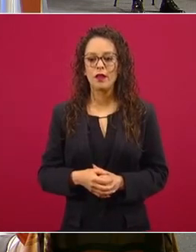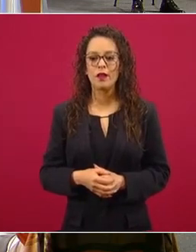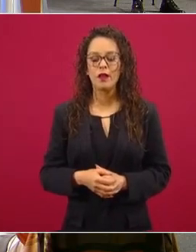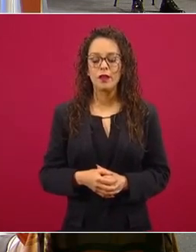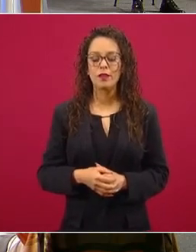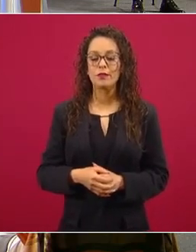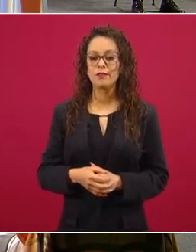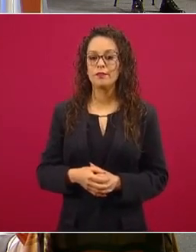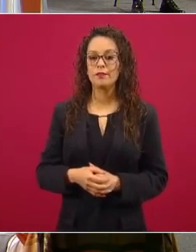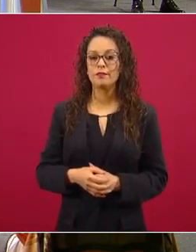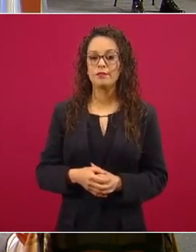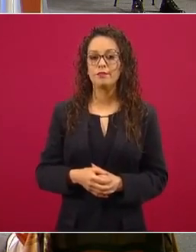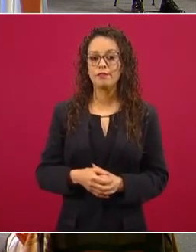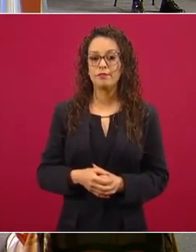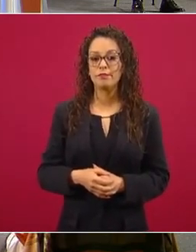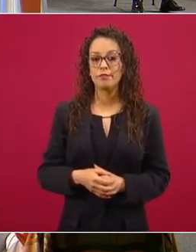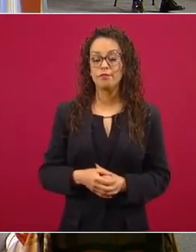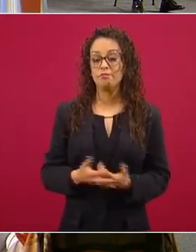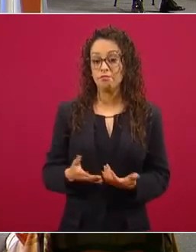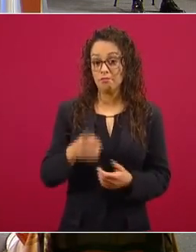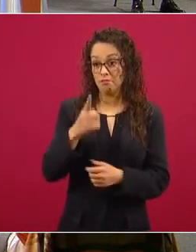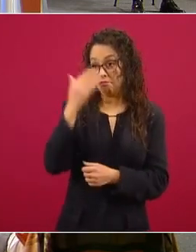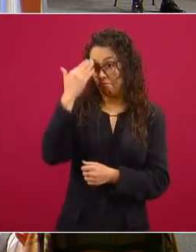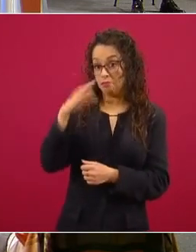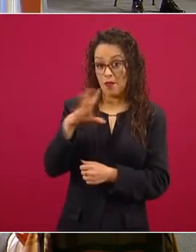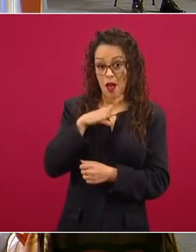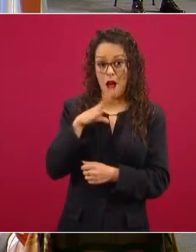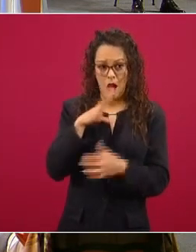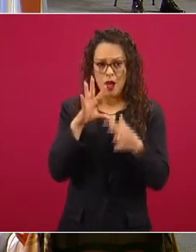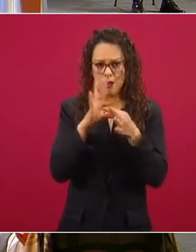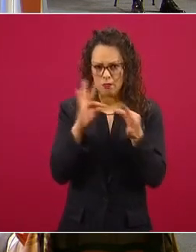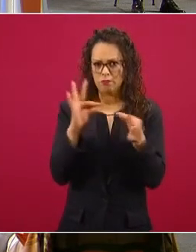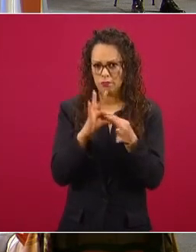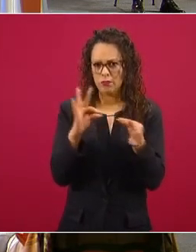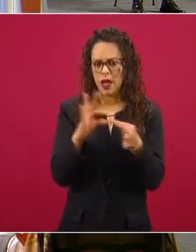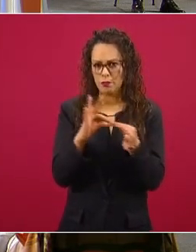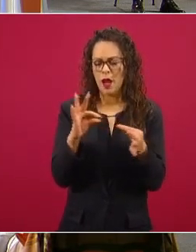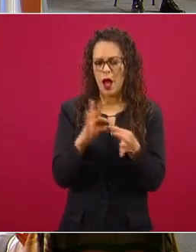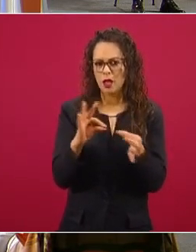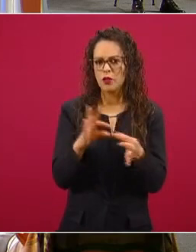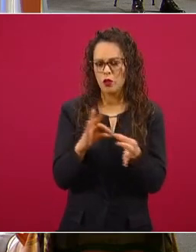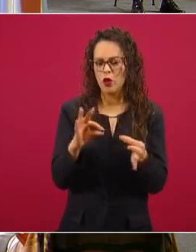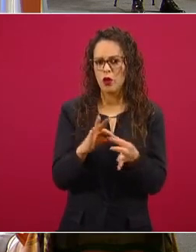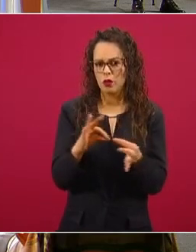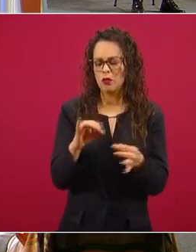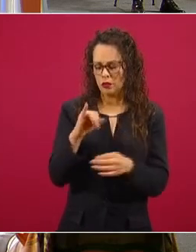tiene su explicación. Acababa de declararse,